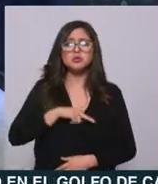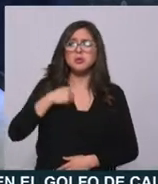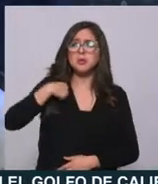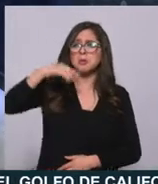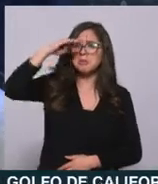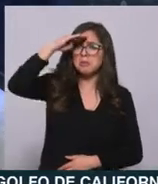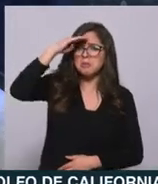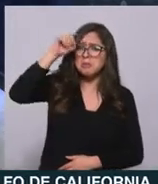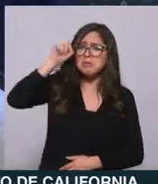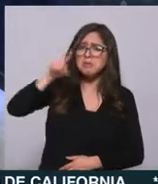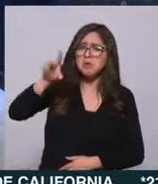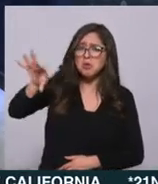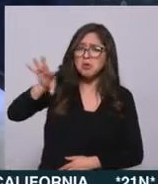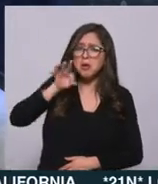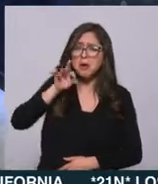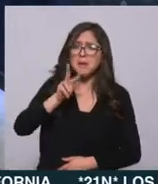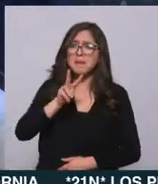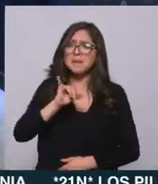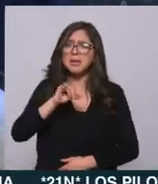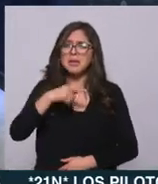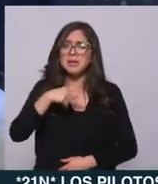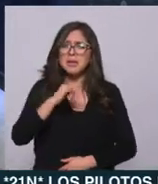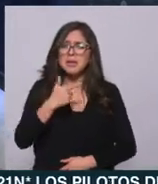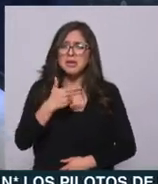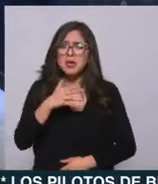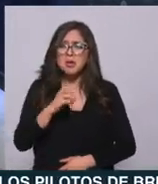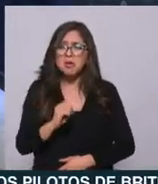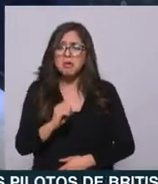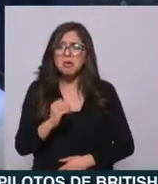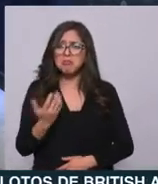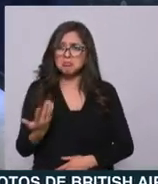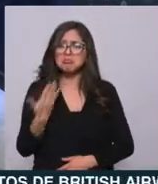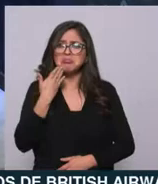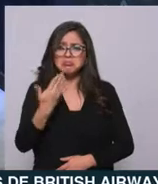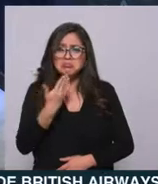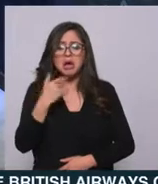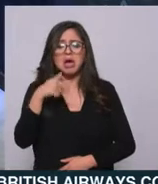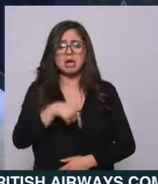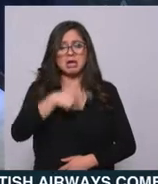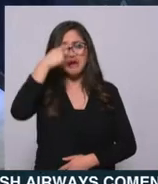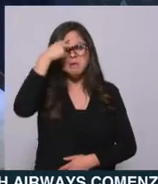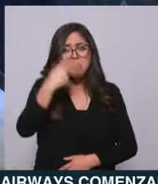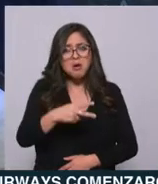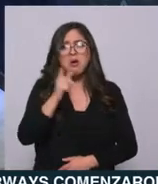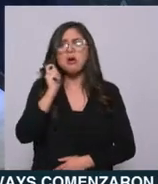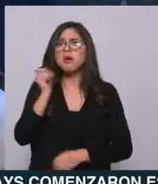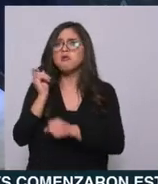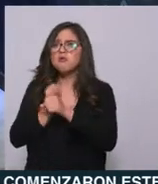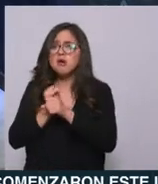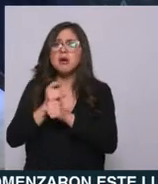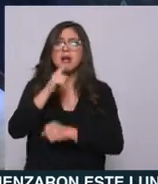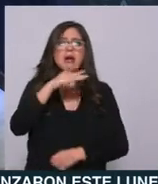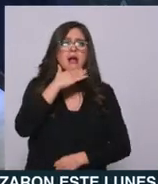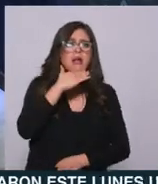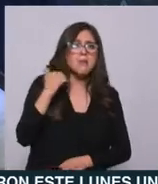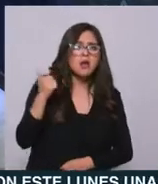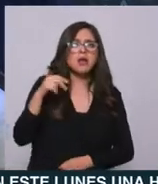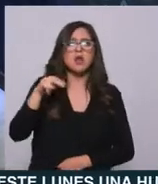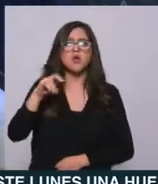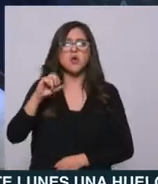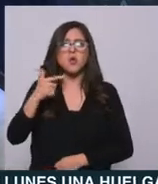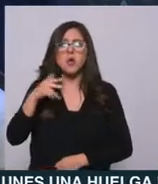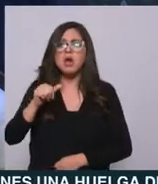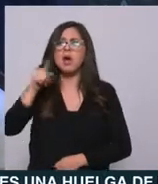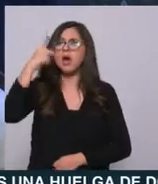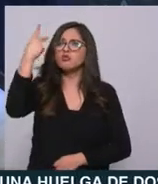porque a la gente también le gusta ese tema. Y tenemos muy buenos recreacionistas acá en México, se informan fuera, van a Alemania, Noruega y traen todo ese